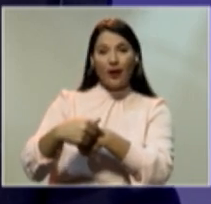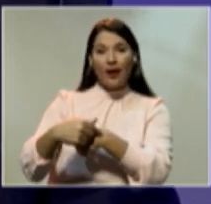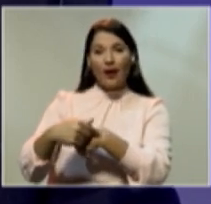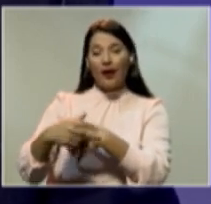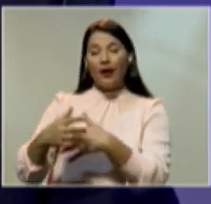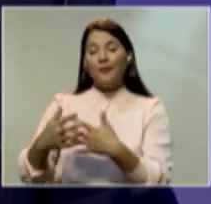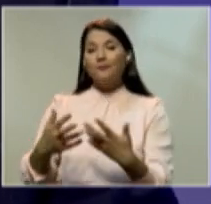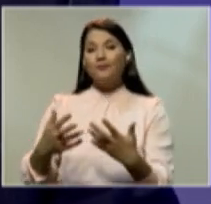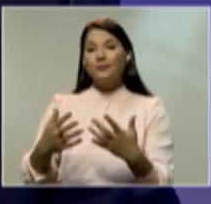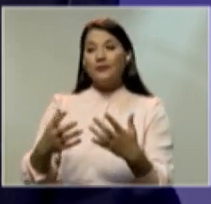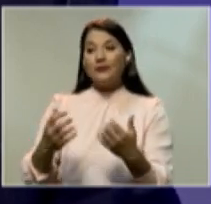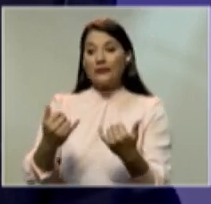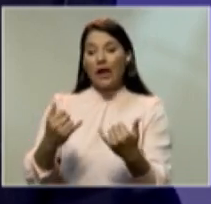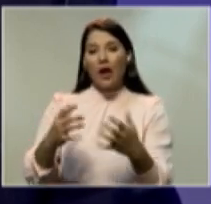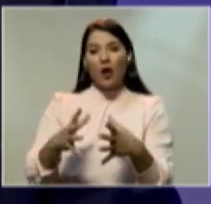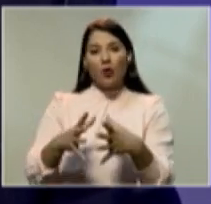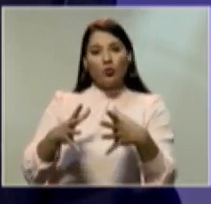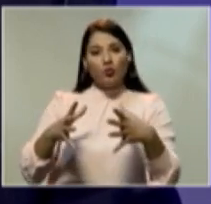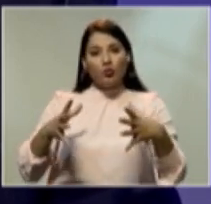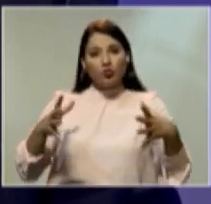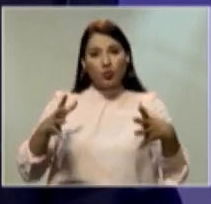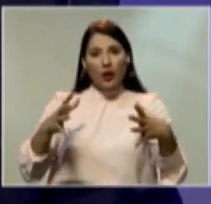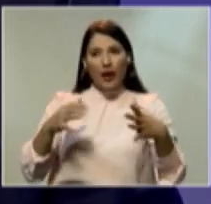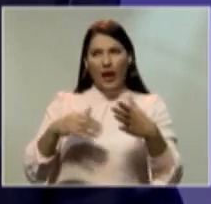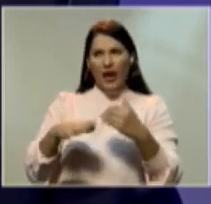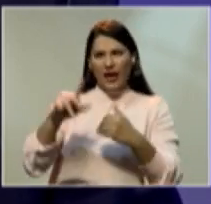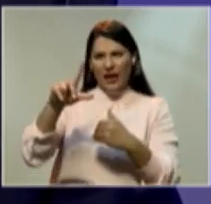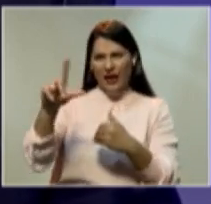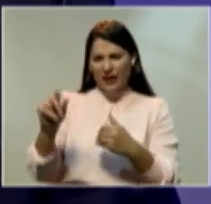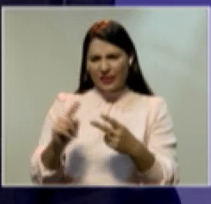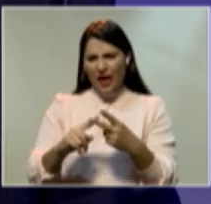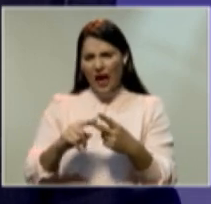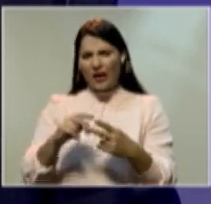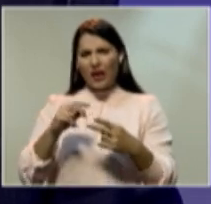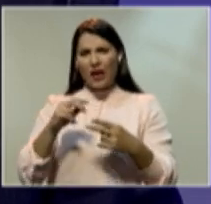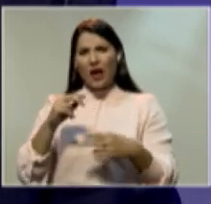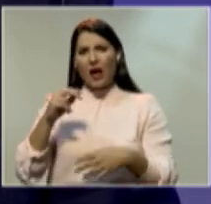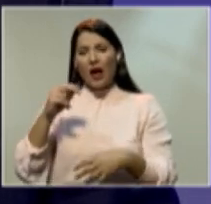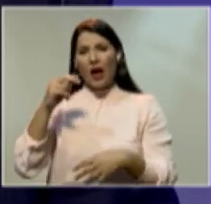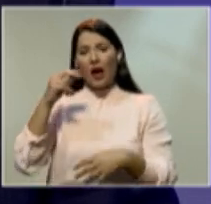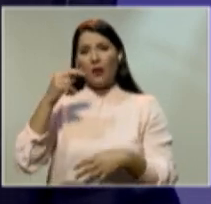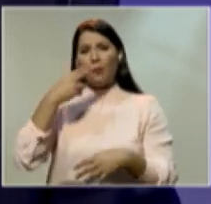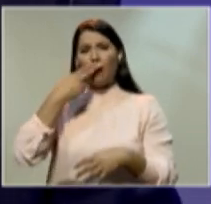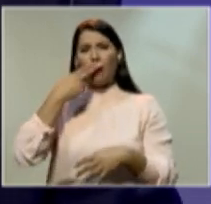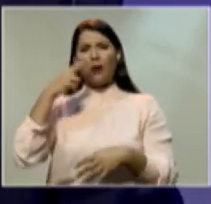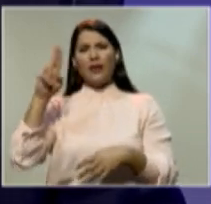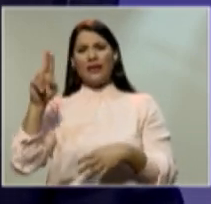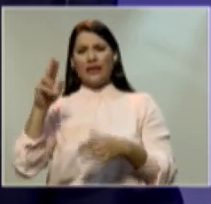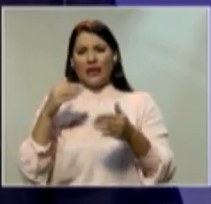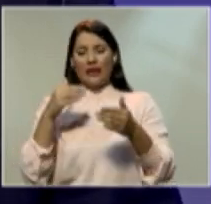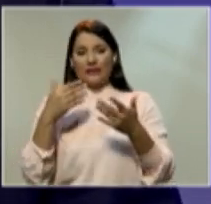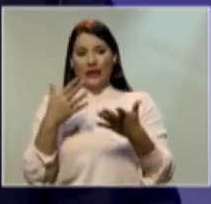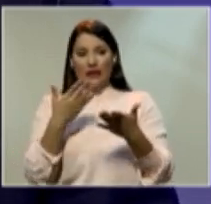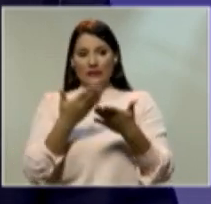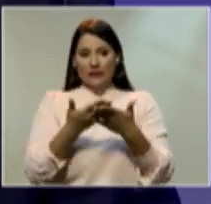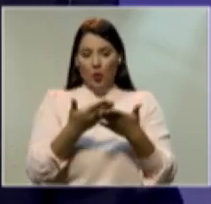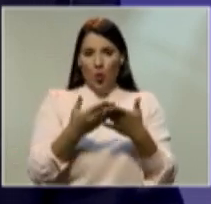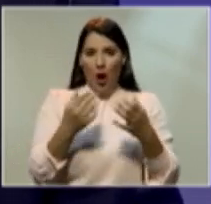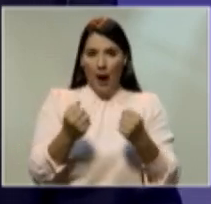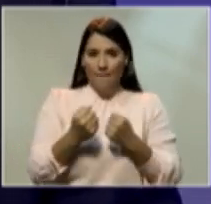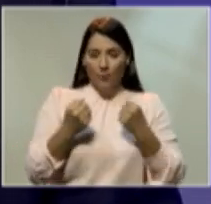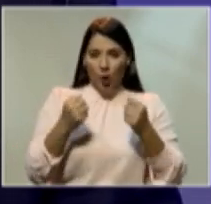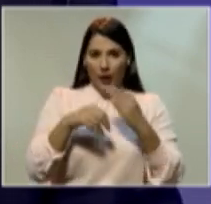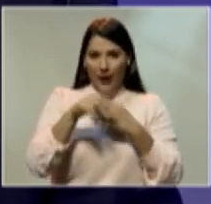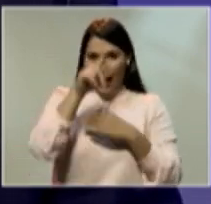creciendo. Ya estaba Mussolini en Italia, Hitler estaba por llegar al poder en Alemania, después vino el franquismo